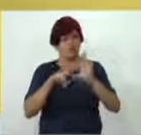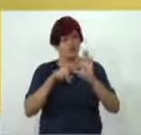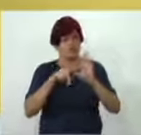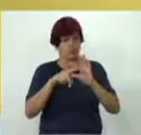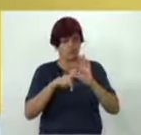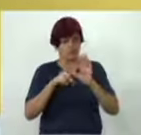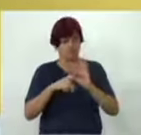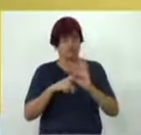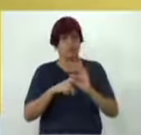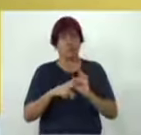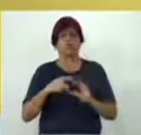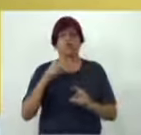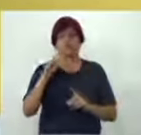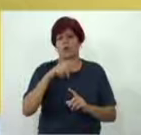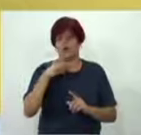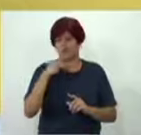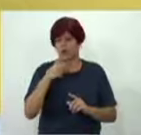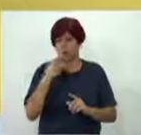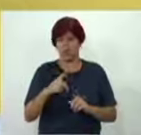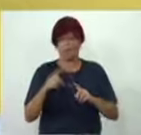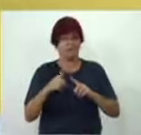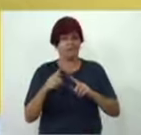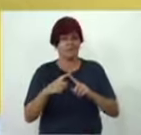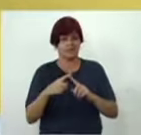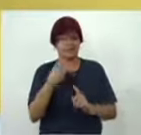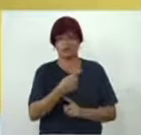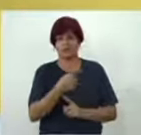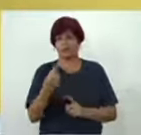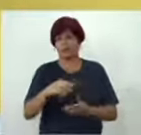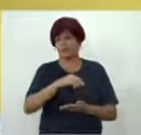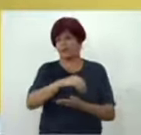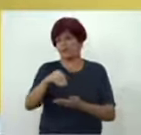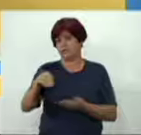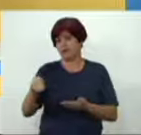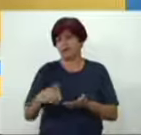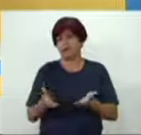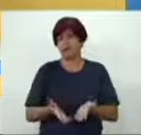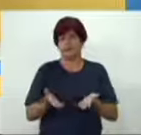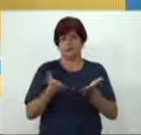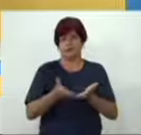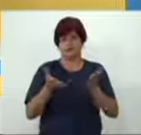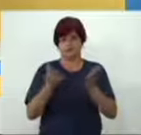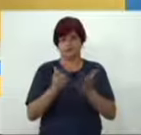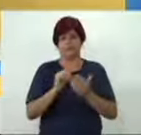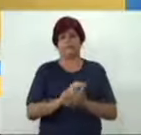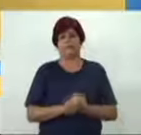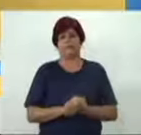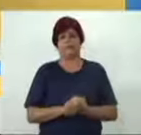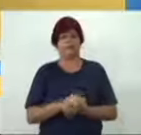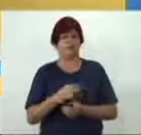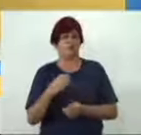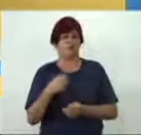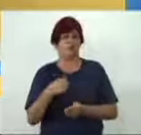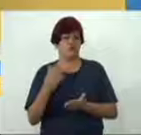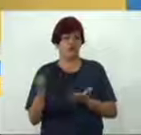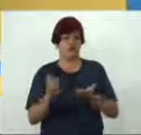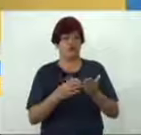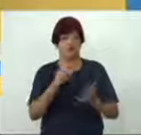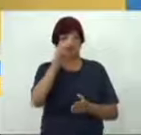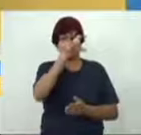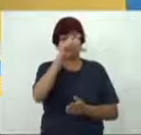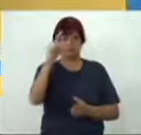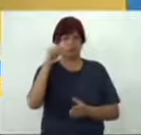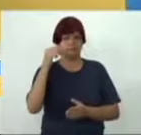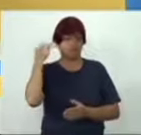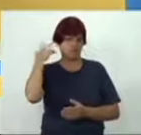el lenguaje técnico que tienen que utilizar en cada una de las áreas de desarrollo. Y por eso fue que yo consideré traer esa frase aquí